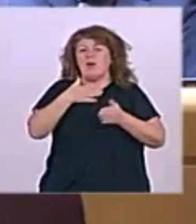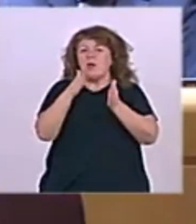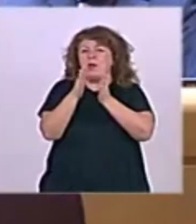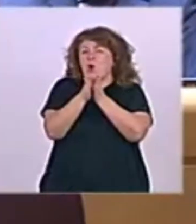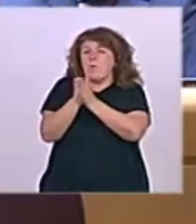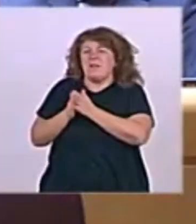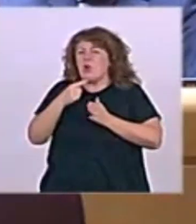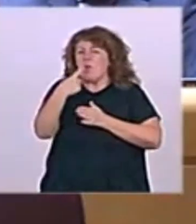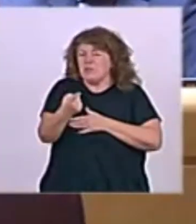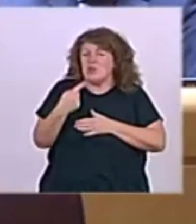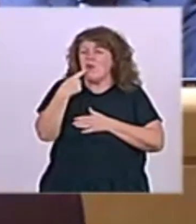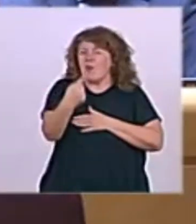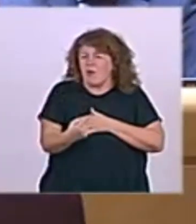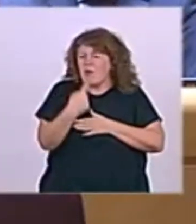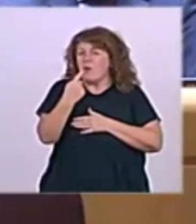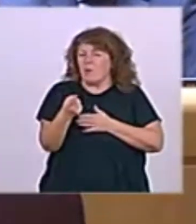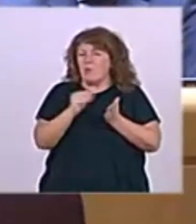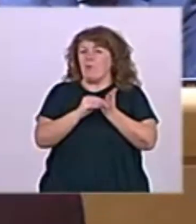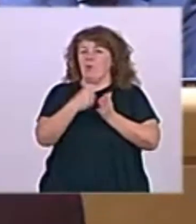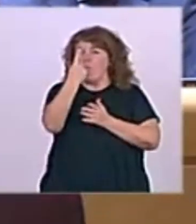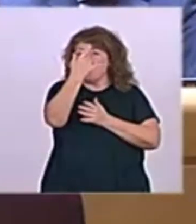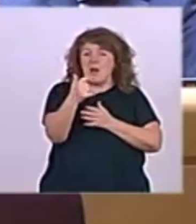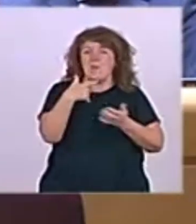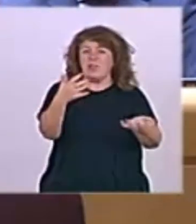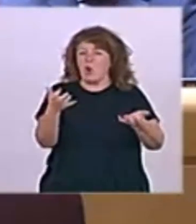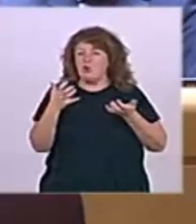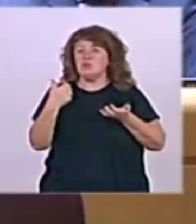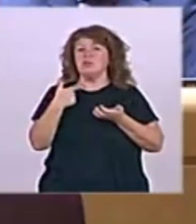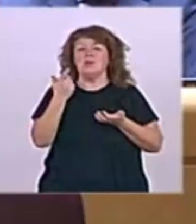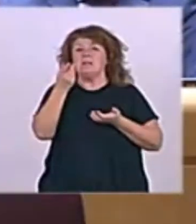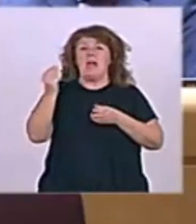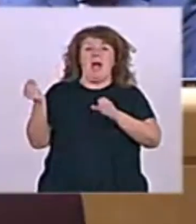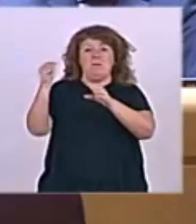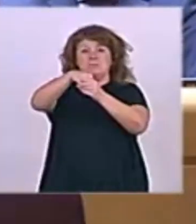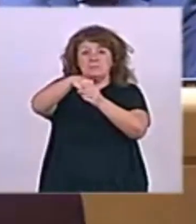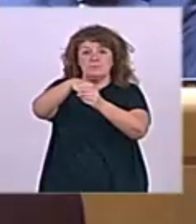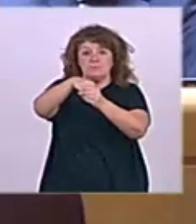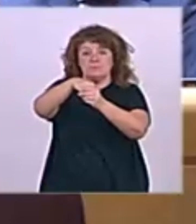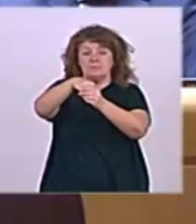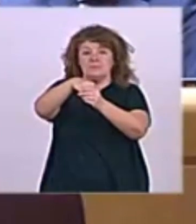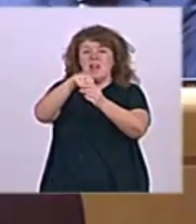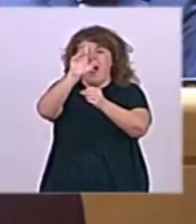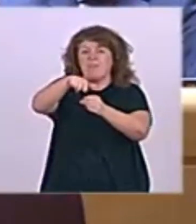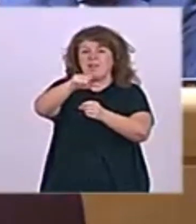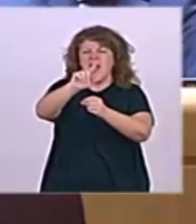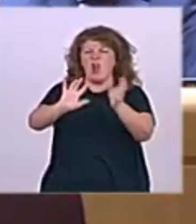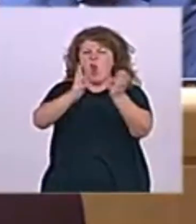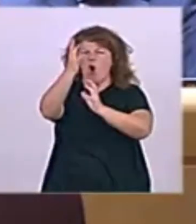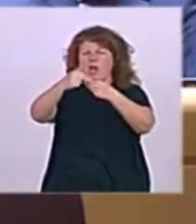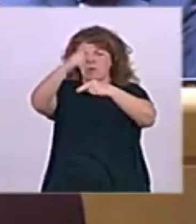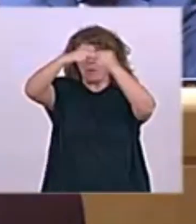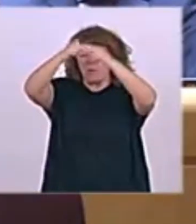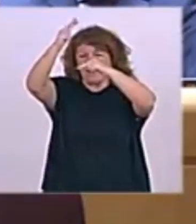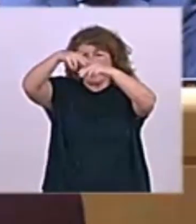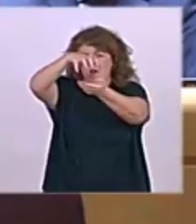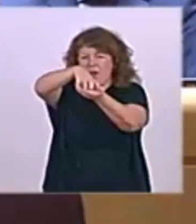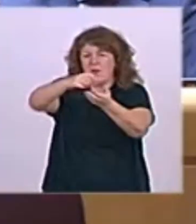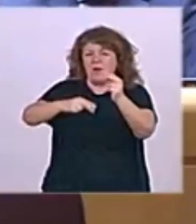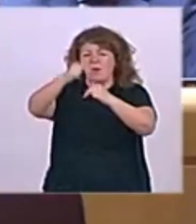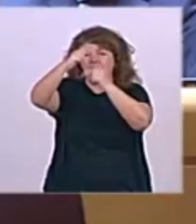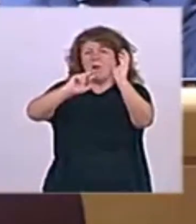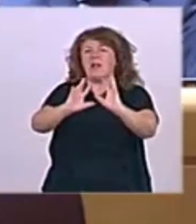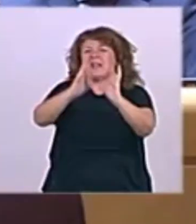instalar el CIBE Permite que lo quemen Que ha sido quemado hace dos semanas Por la falta de financiación que usted le ha dado al CIBE